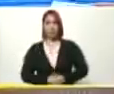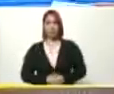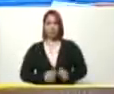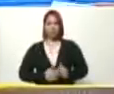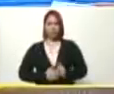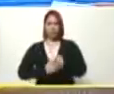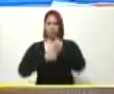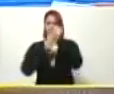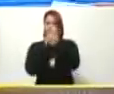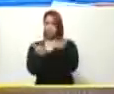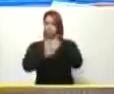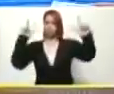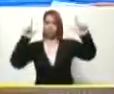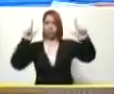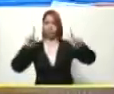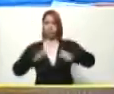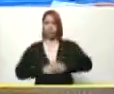Liberar